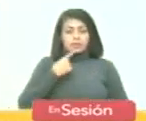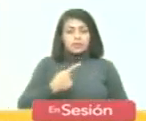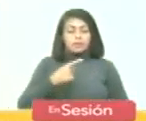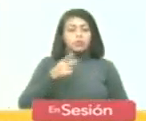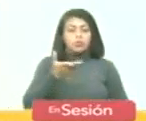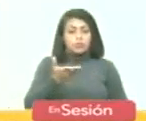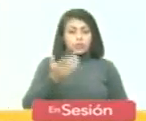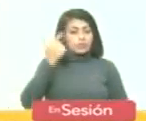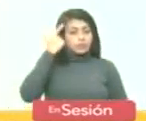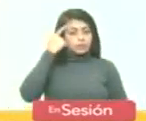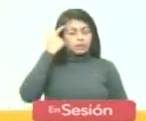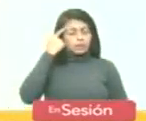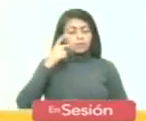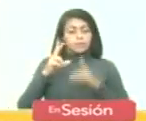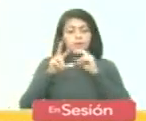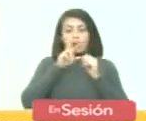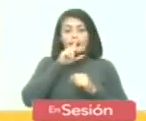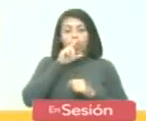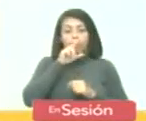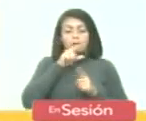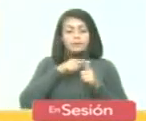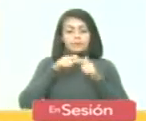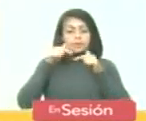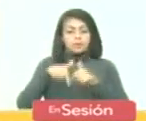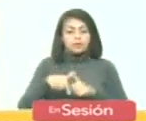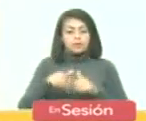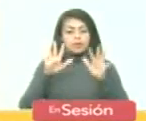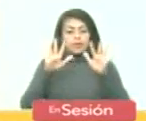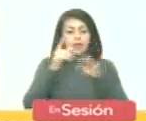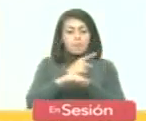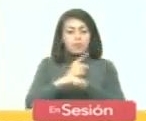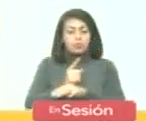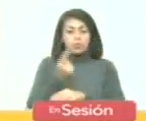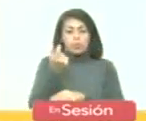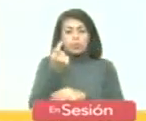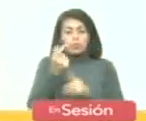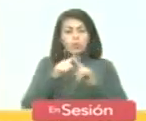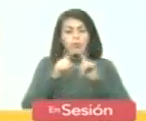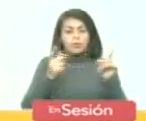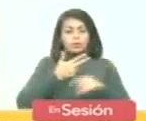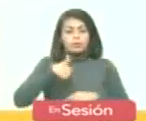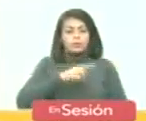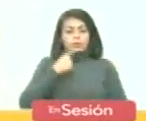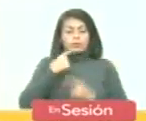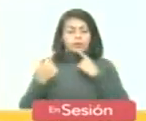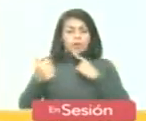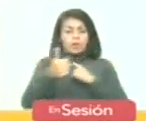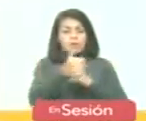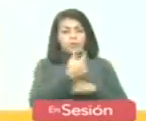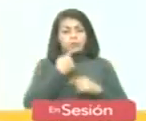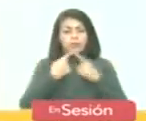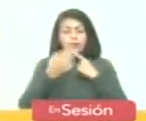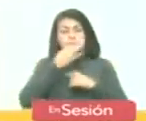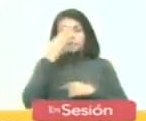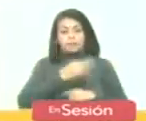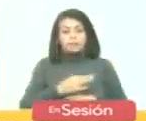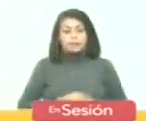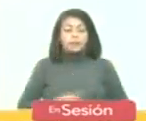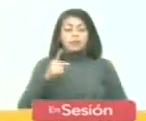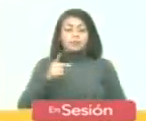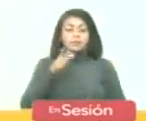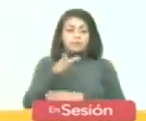que hablar esto en 10 minutos es muy poco, pero nos toca a nosotros cada uno decir la verdad, irnos